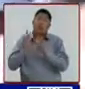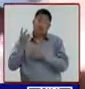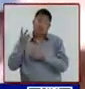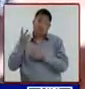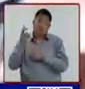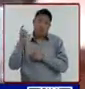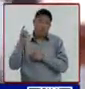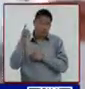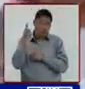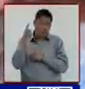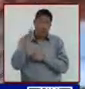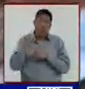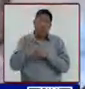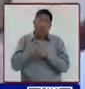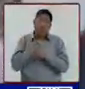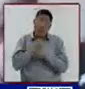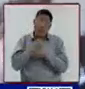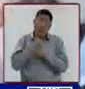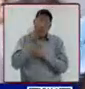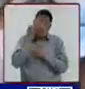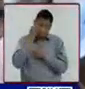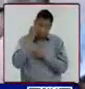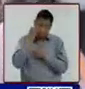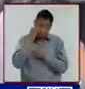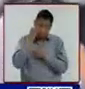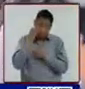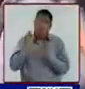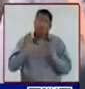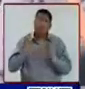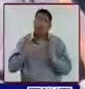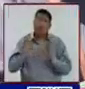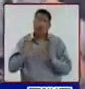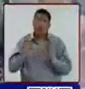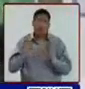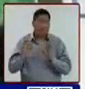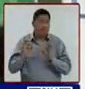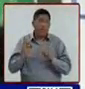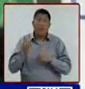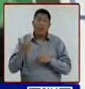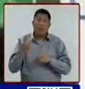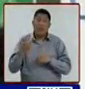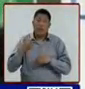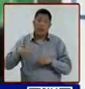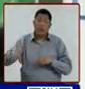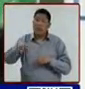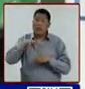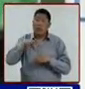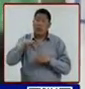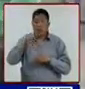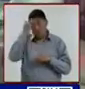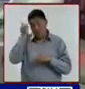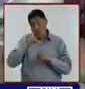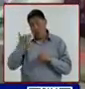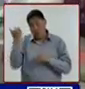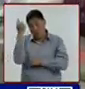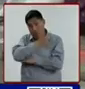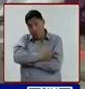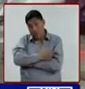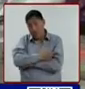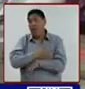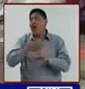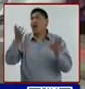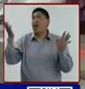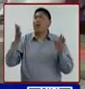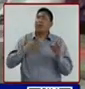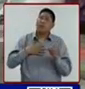únicamente, netamente, los productores de la coca de la zona originaria ancestral de las tres provincias. Porque de ser otro día van a decir